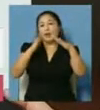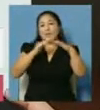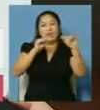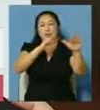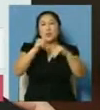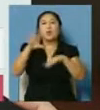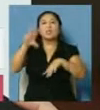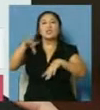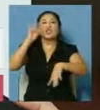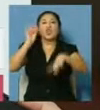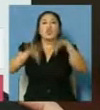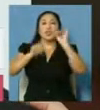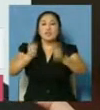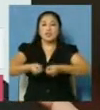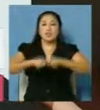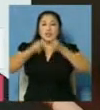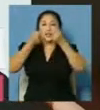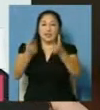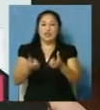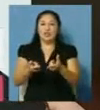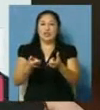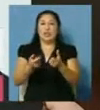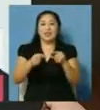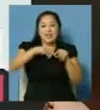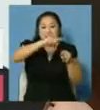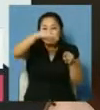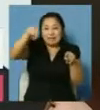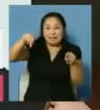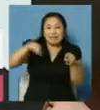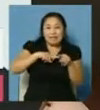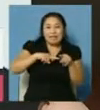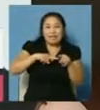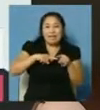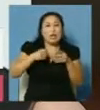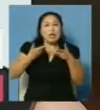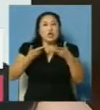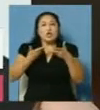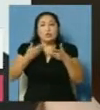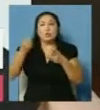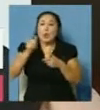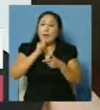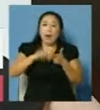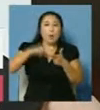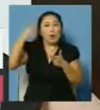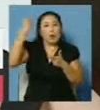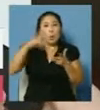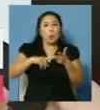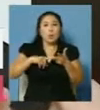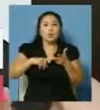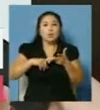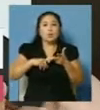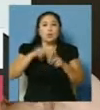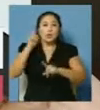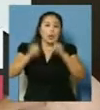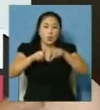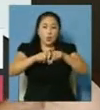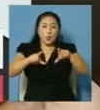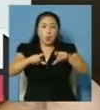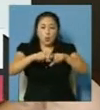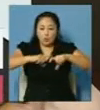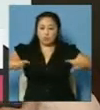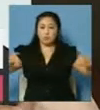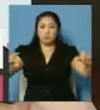por sorteo. Y se entregan los lotes con todos los servicios, con agua, con luz, en algunos casos con